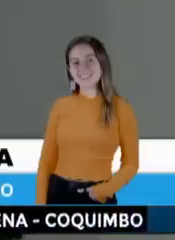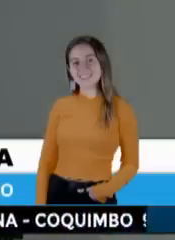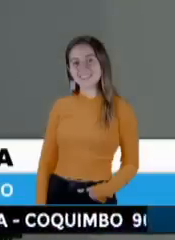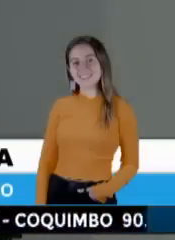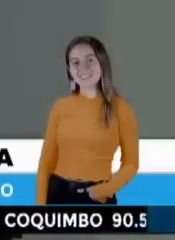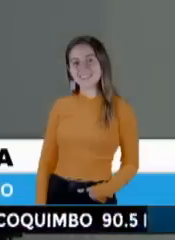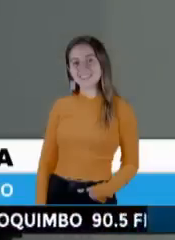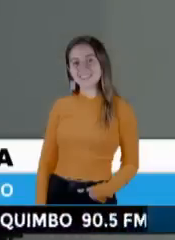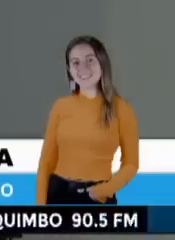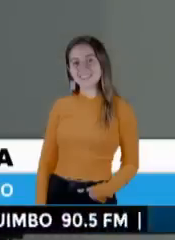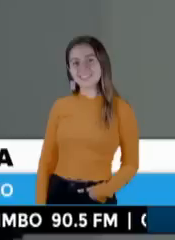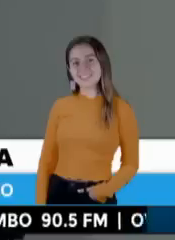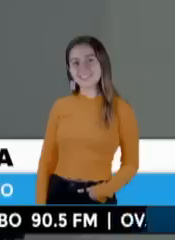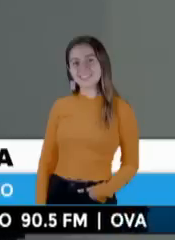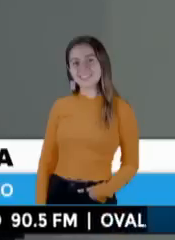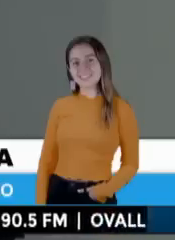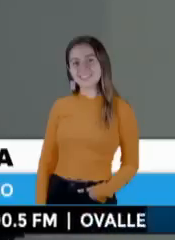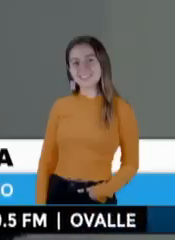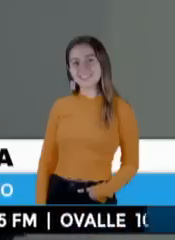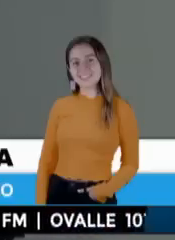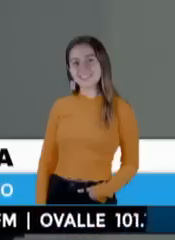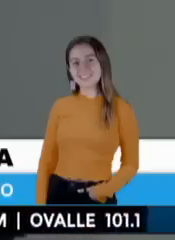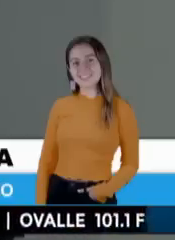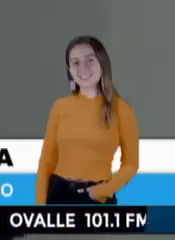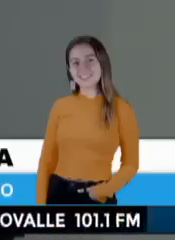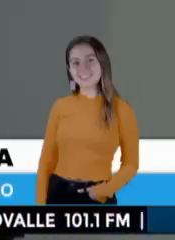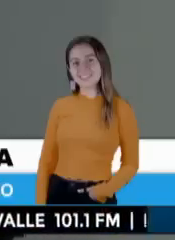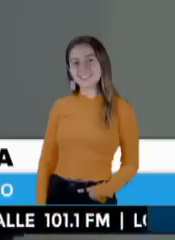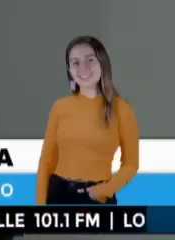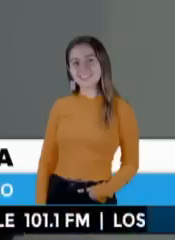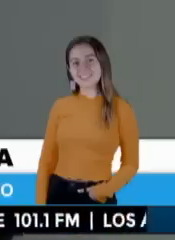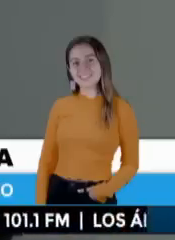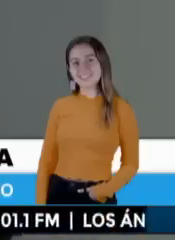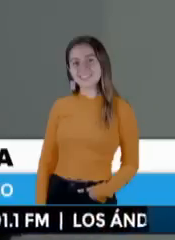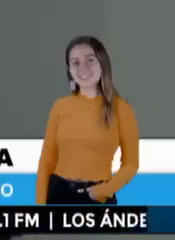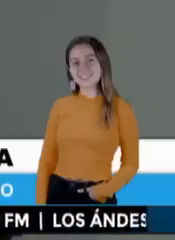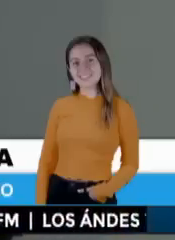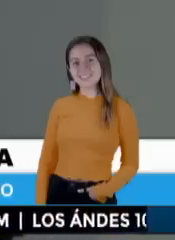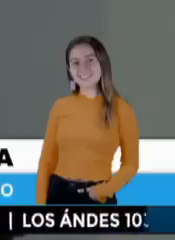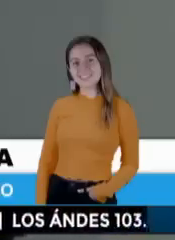dividida. Caterín Tomás. No sabemos si va a haber transmisión vía streaming de todo esto, ¿eh? Parece que no.